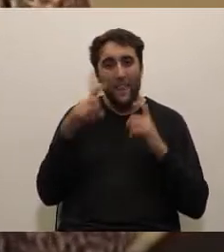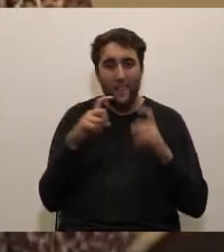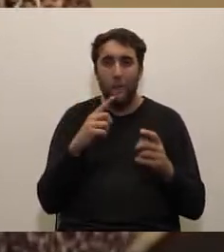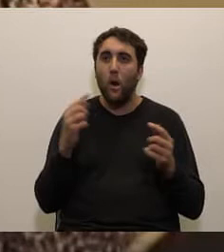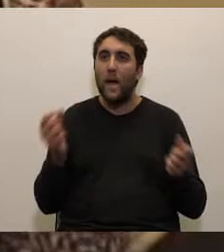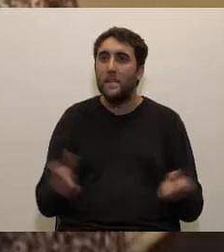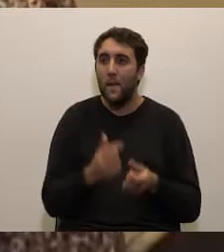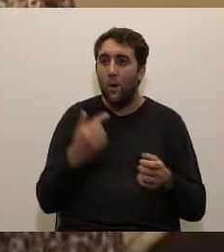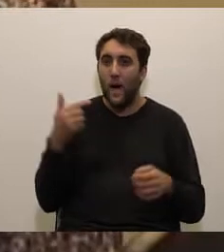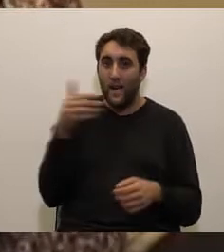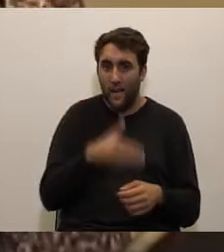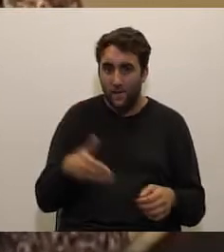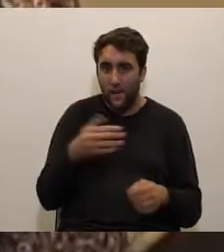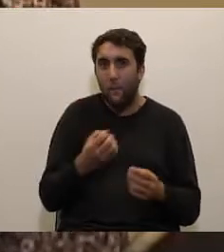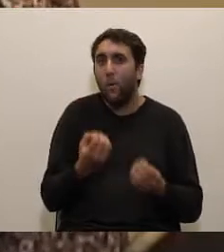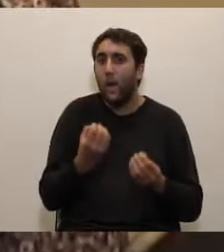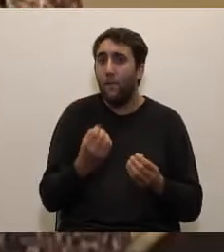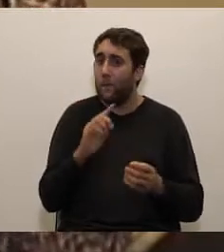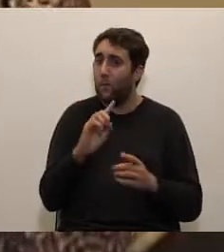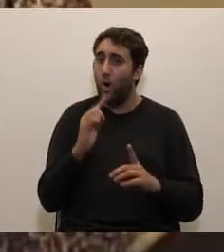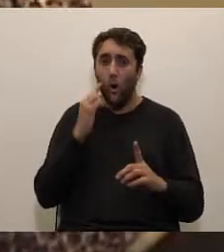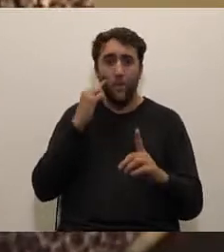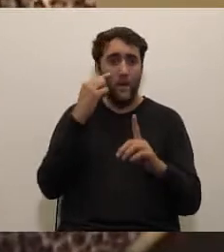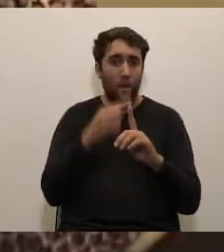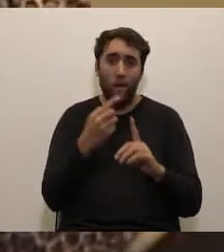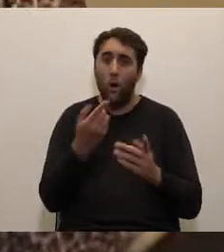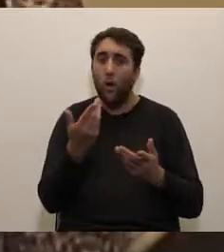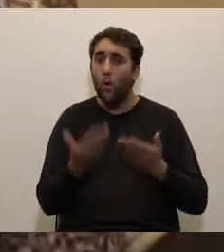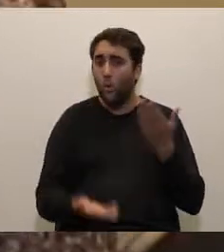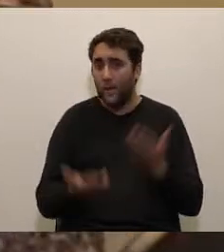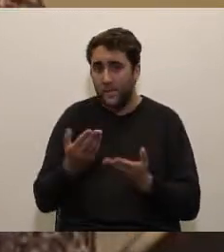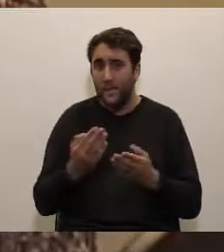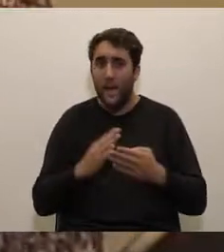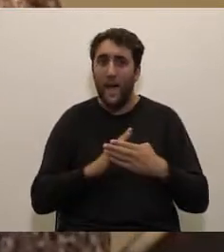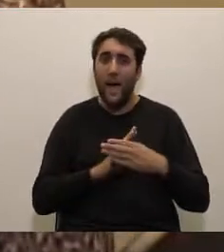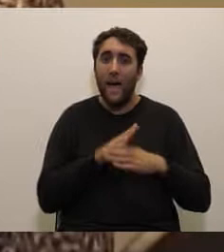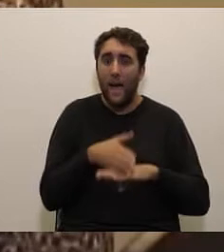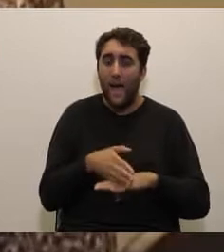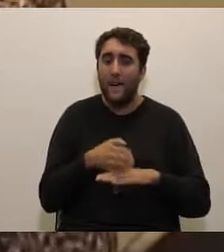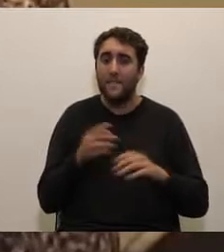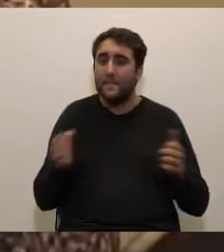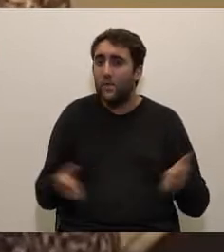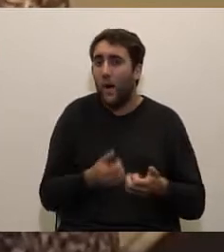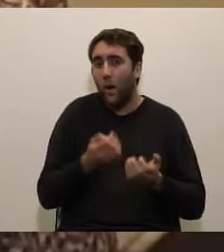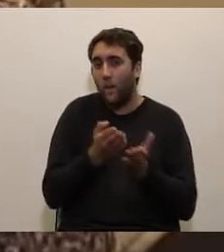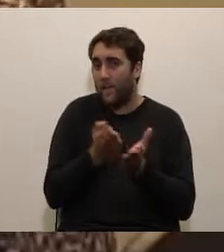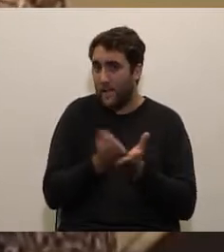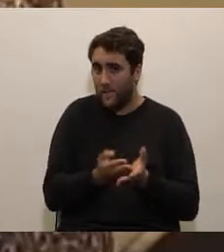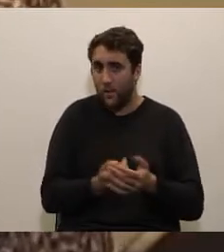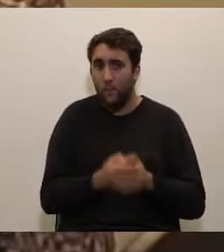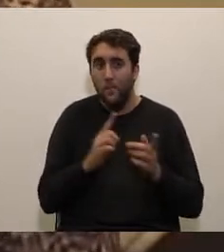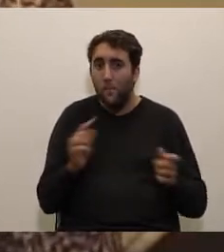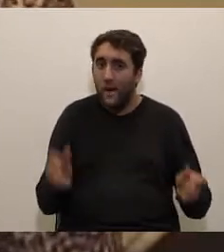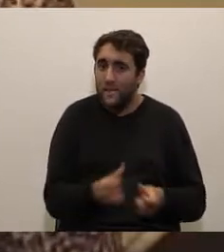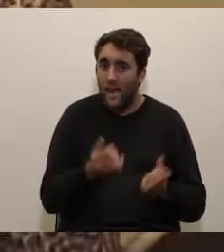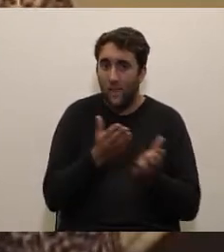somos activistas? Porque tenemos una idea común también de justicia, de acceso a derechos y de